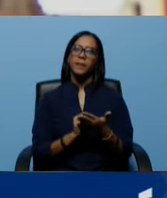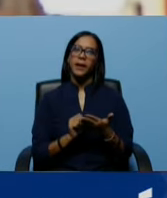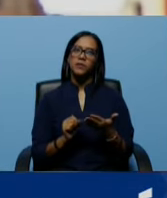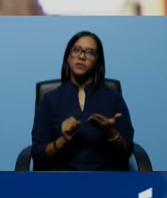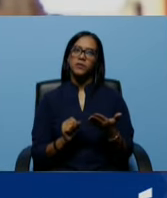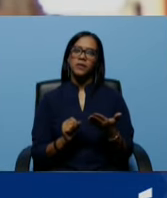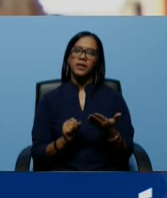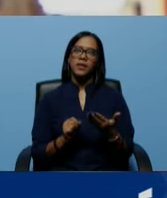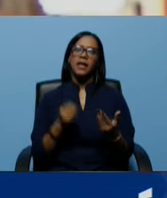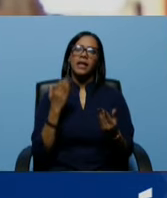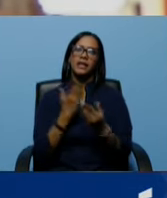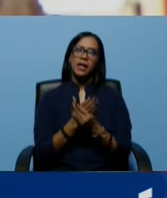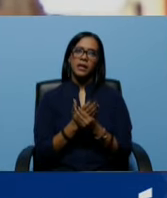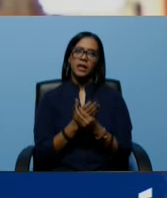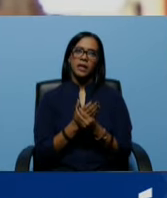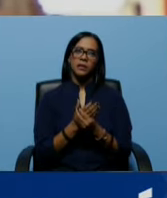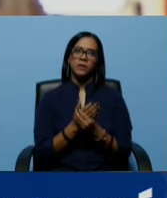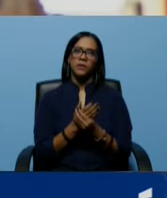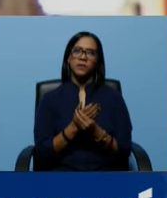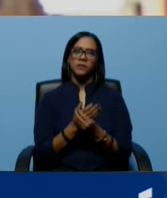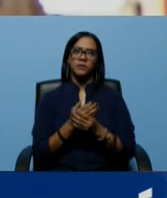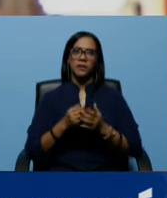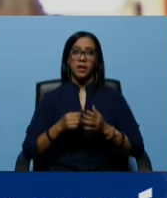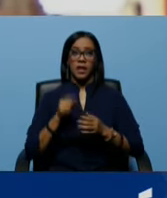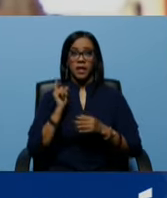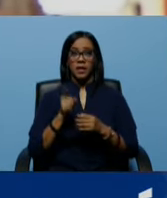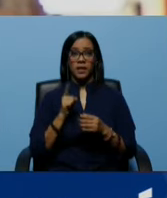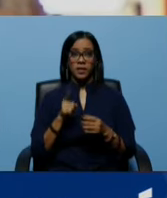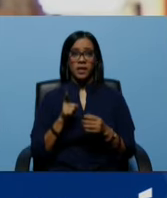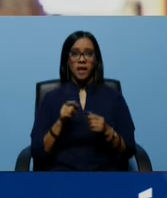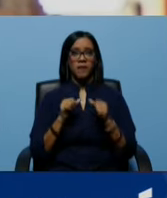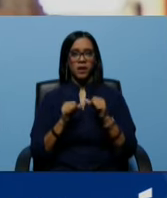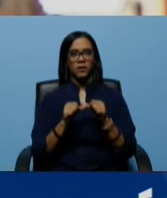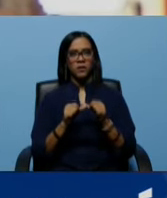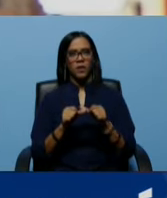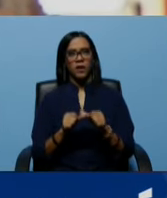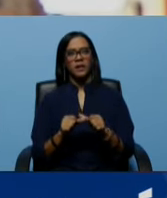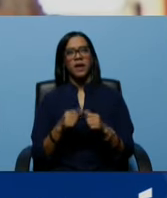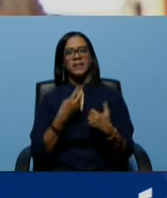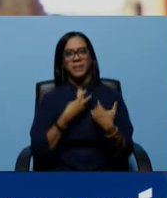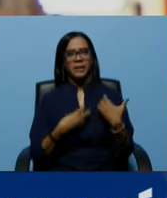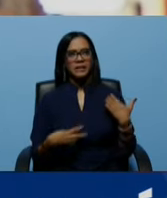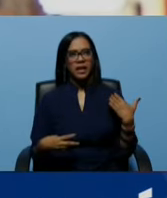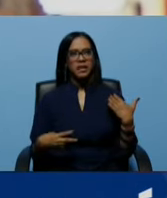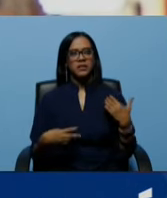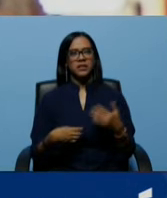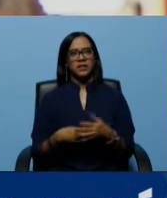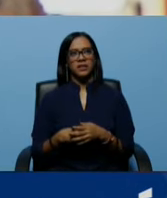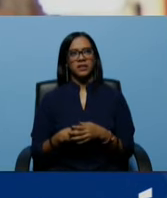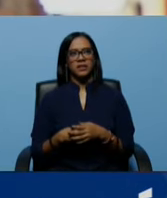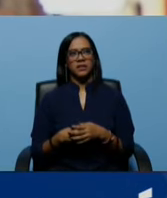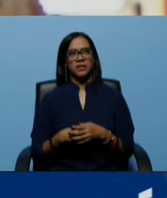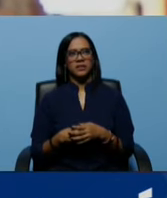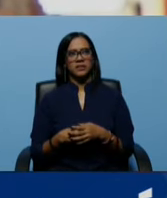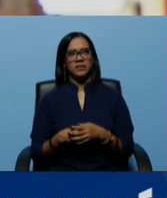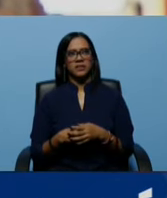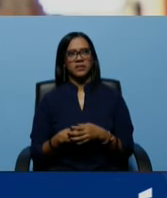el decreto mediante el cual debe procederse, vicepresidenta, a